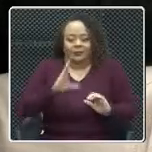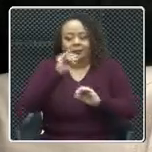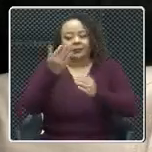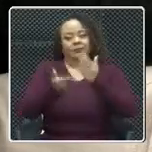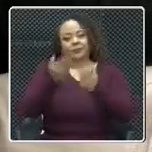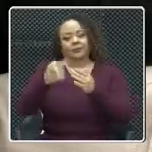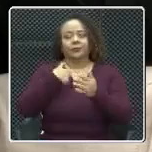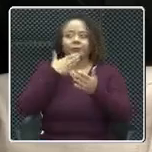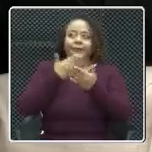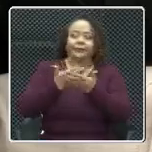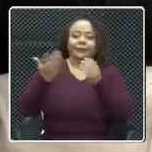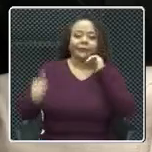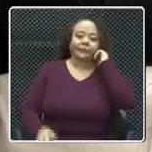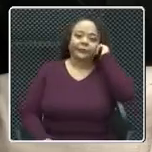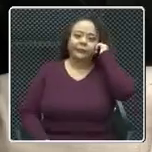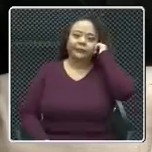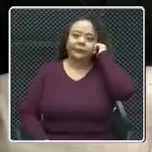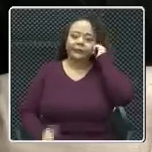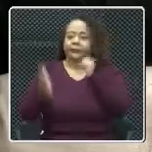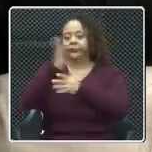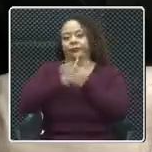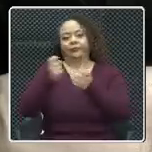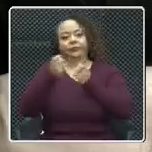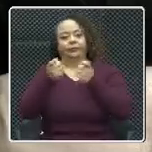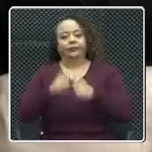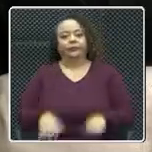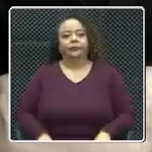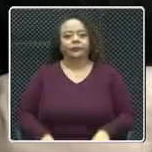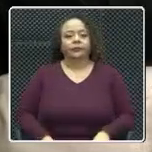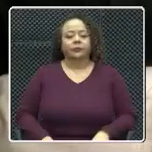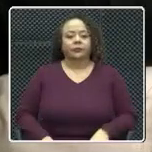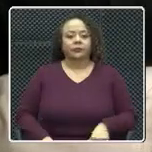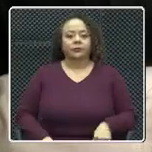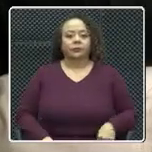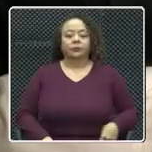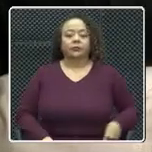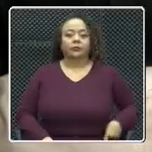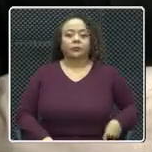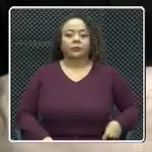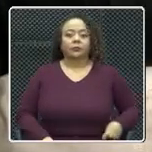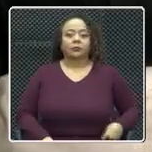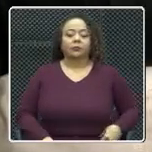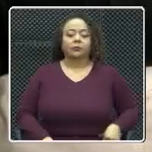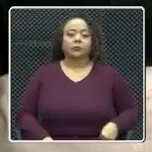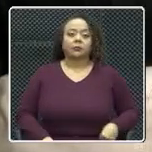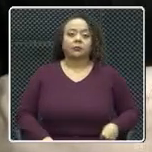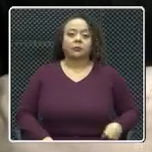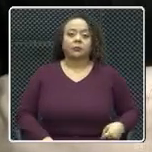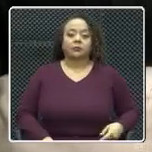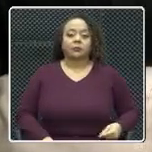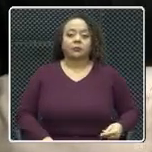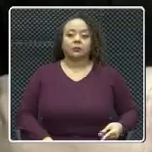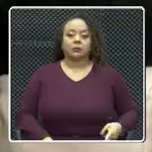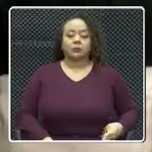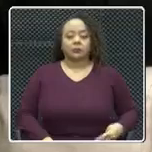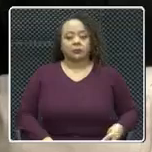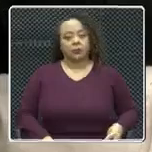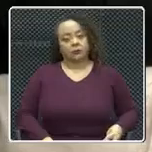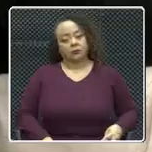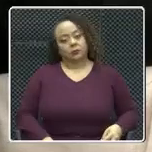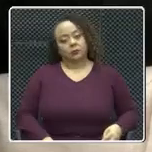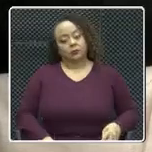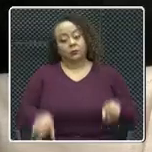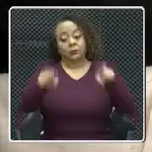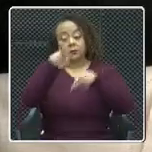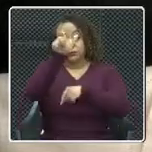vez soy bueno en la parte de control, de gestión, ¿verdad? Porque esa es también la otra parte que